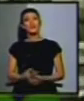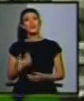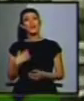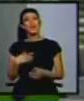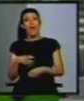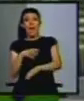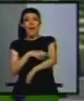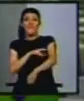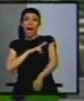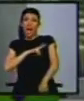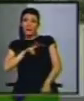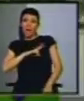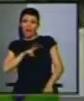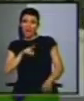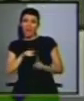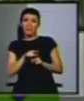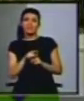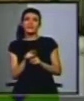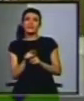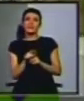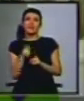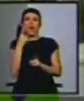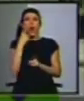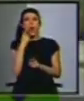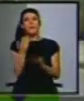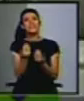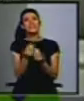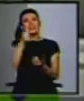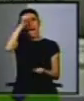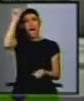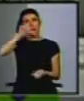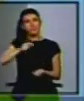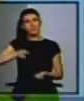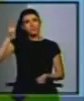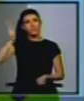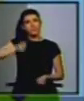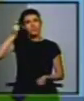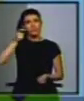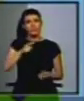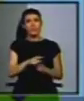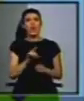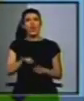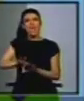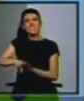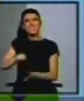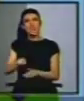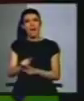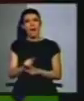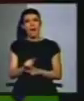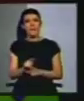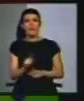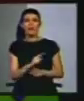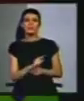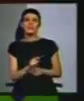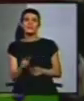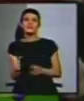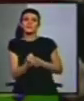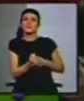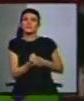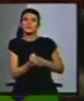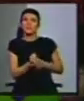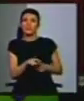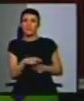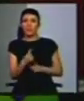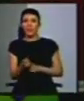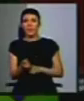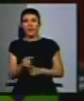En la región de Valparaíso, un hombre espera su sentencia judicial por los delitos de estafa y de apropiación indebida. Javier